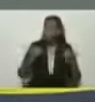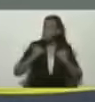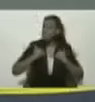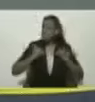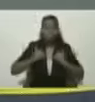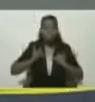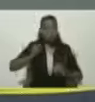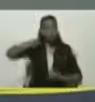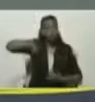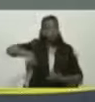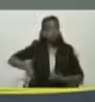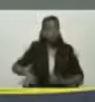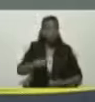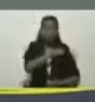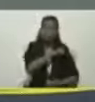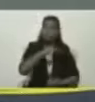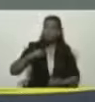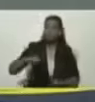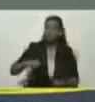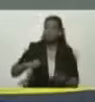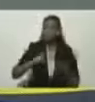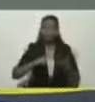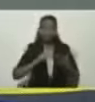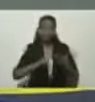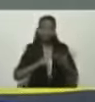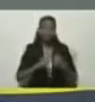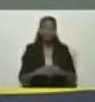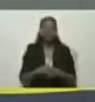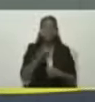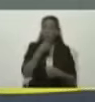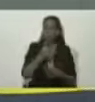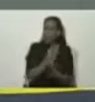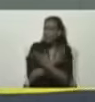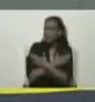sujeto económico independiente. ¡Qué bello!